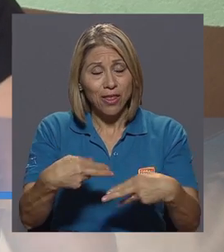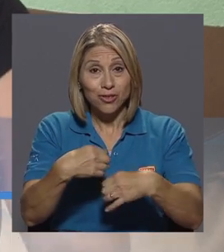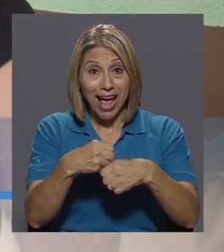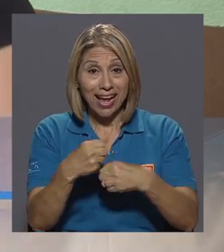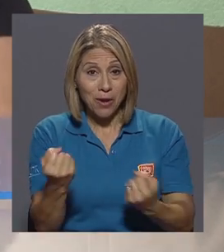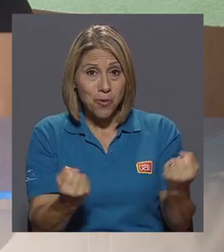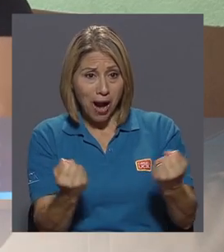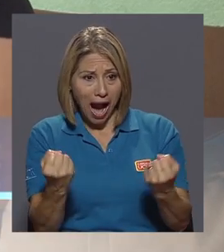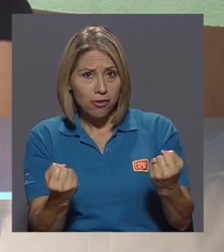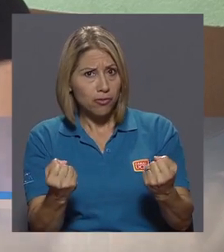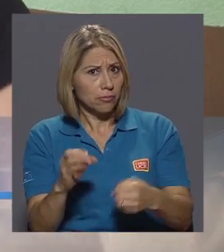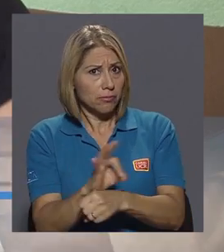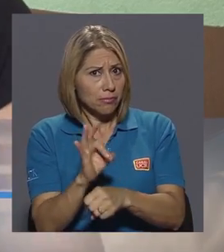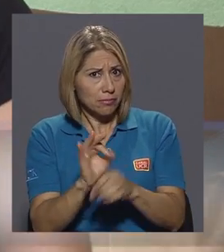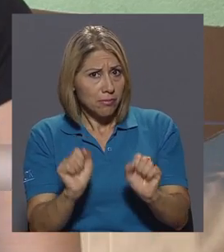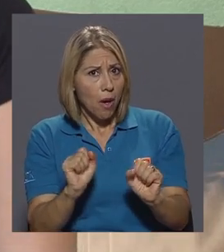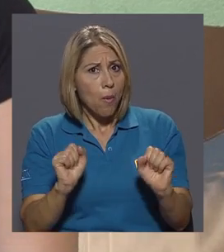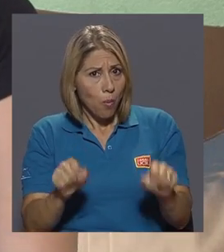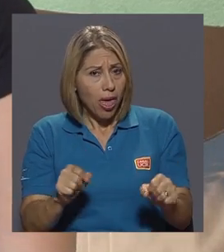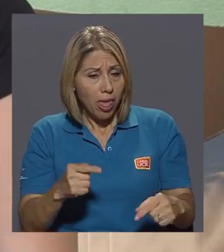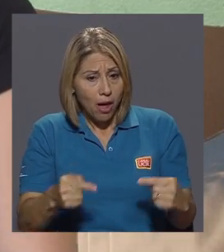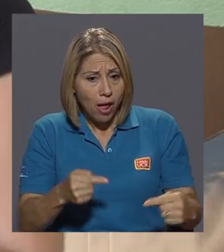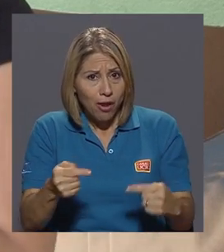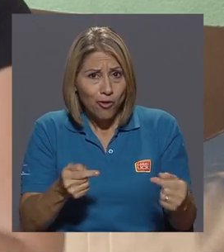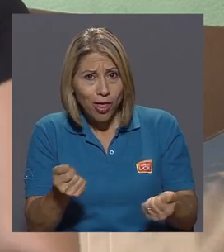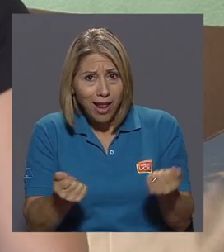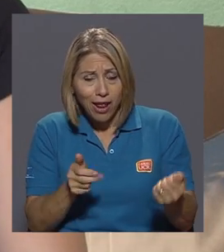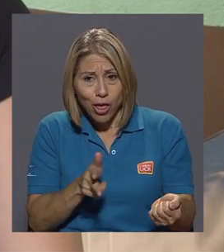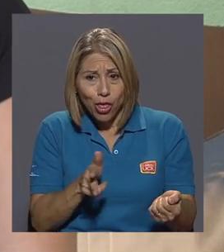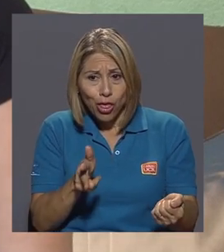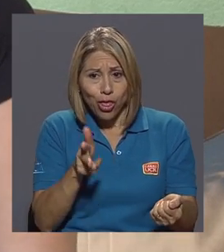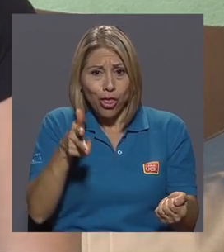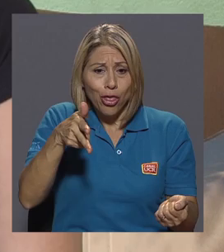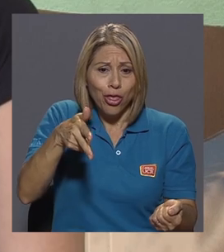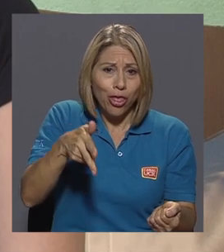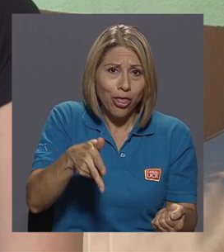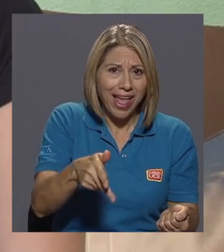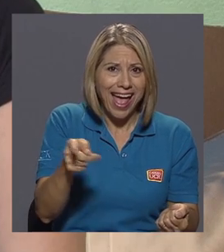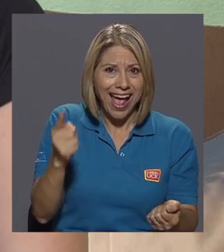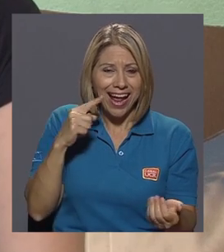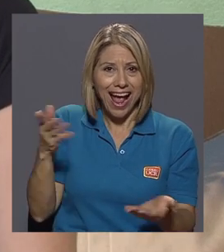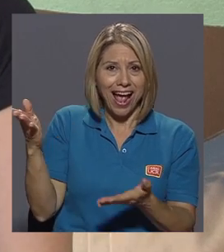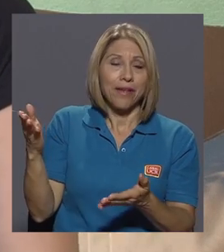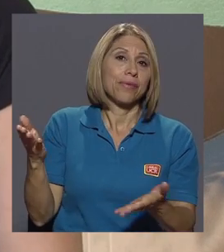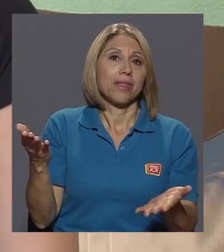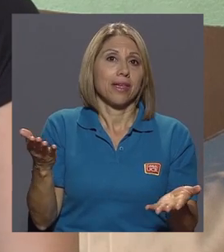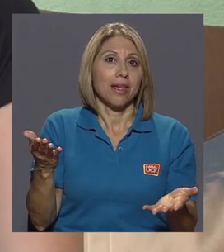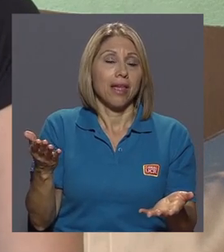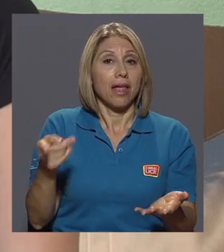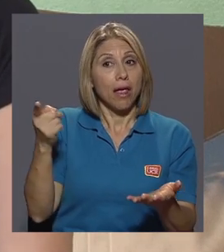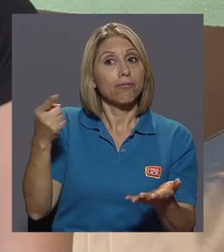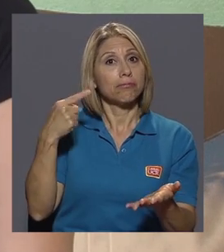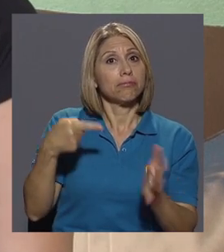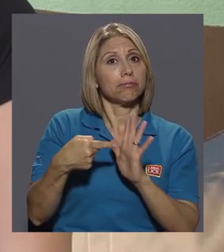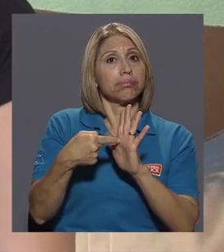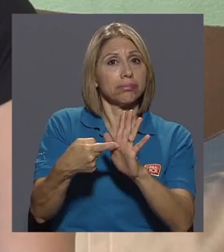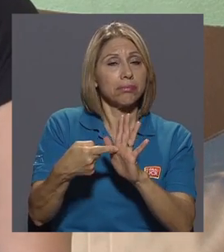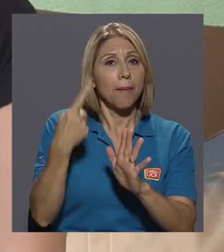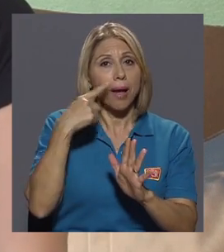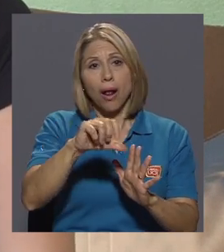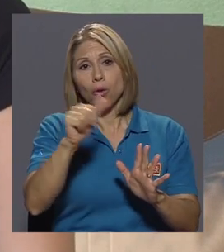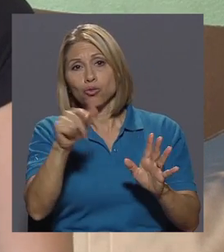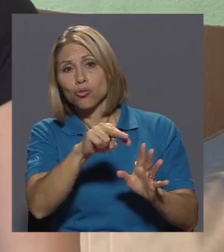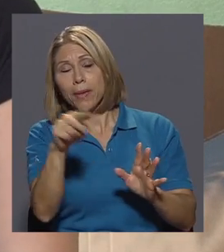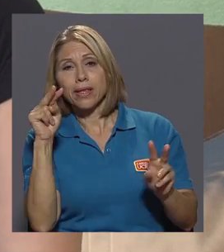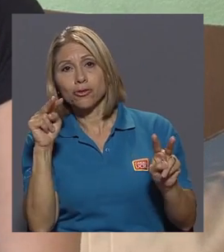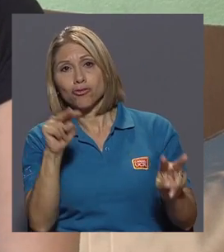funcional que pueda rodar y pueda bajar por la cuesta que tenemos acá y bueno nos de un espectáculo verdad para los